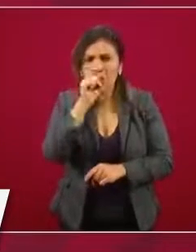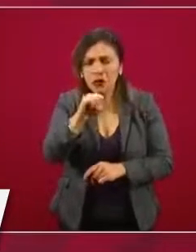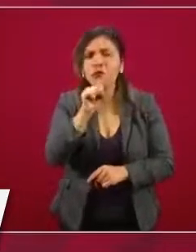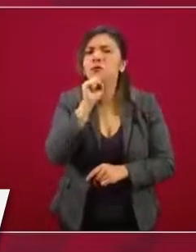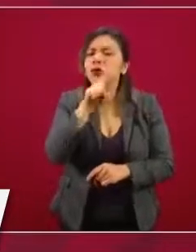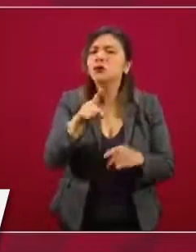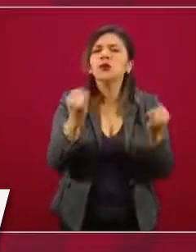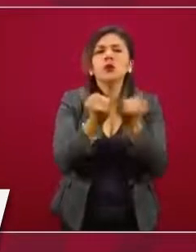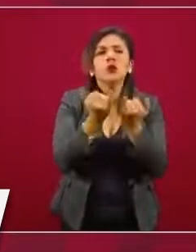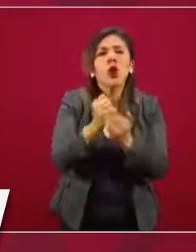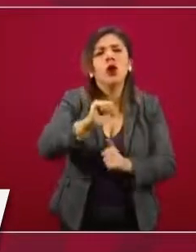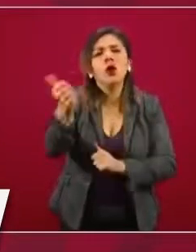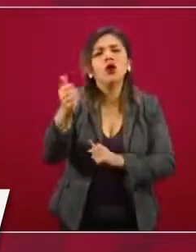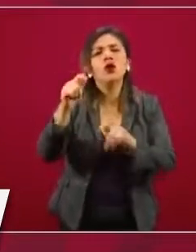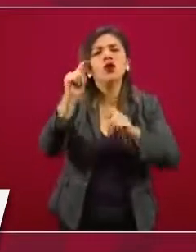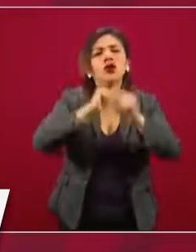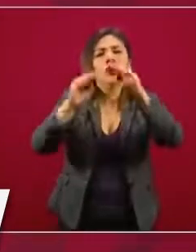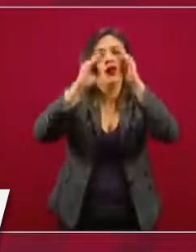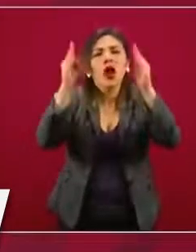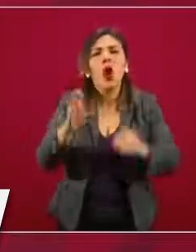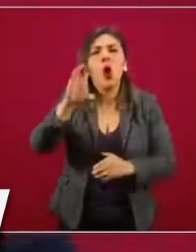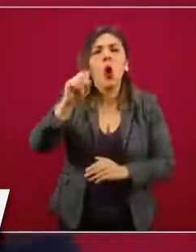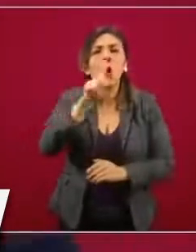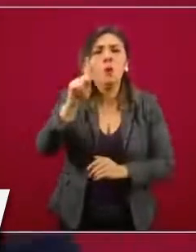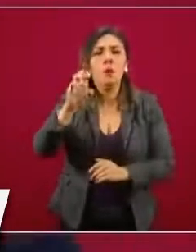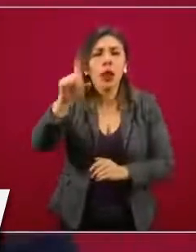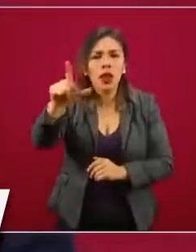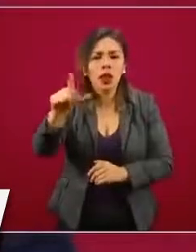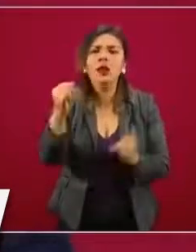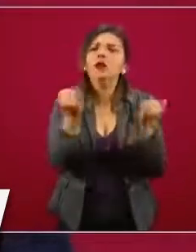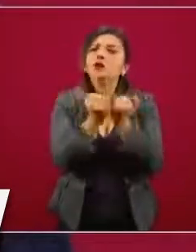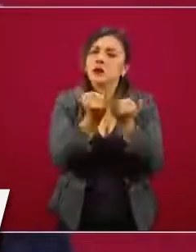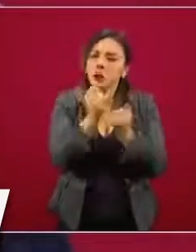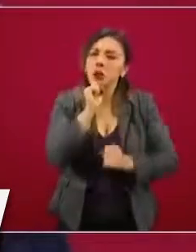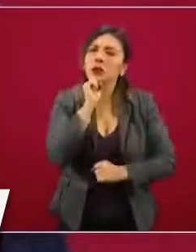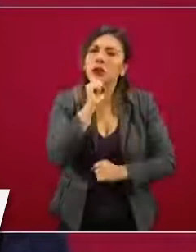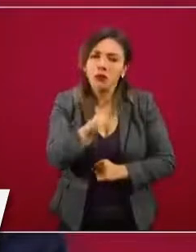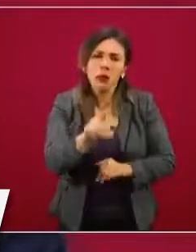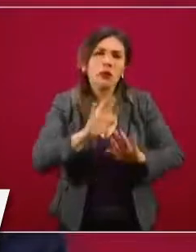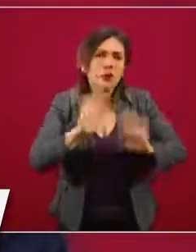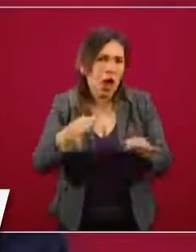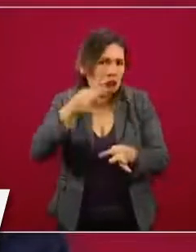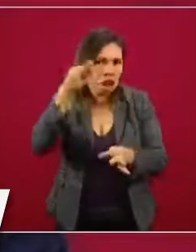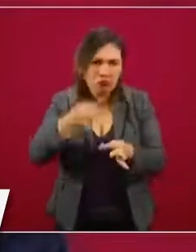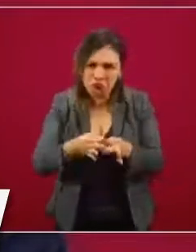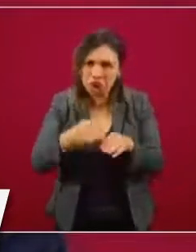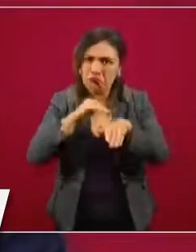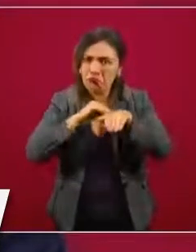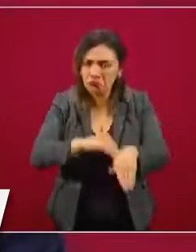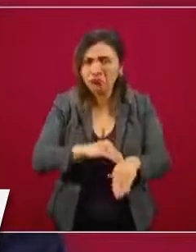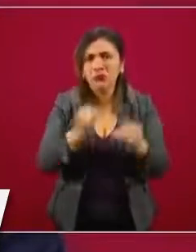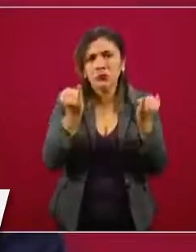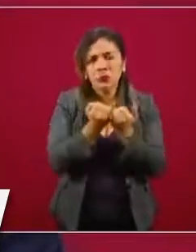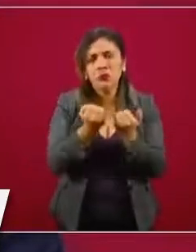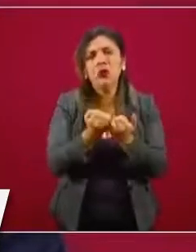Coppel, ya están también cumpliendo